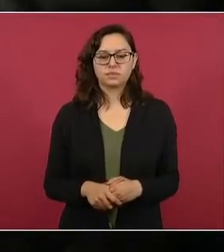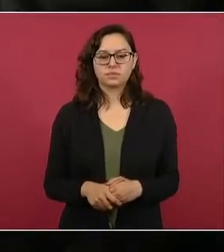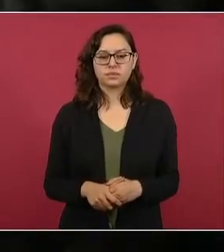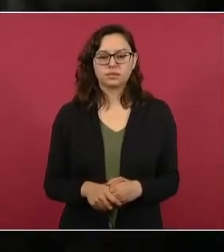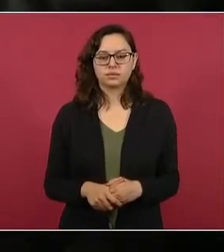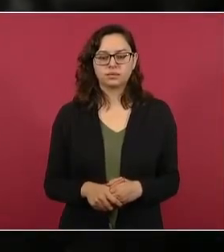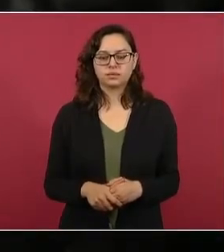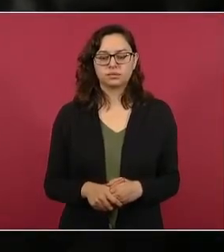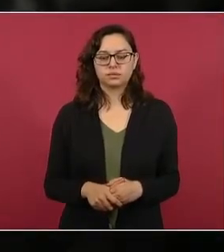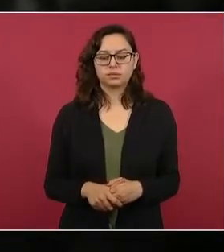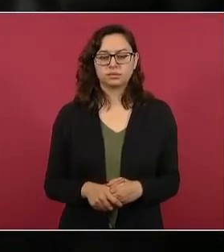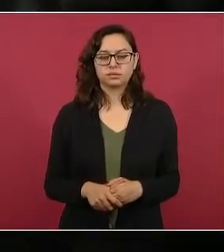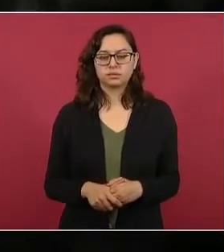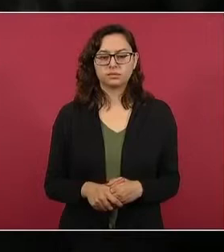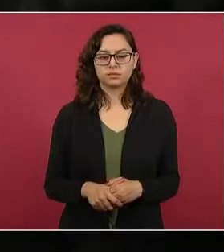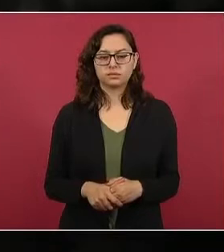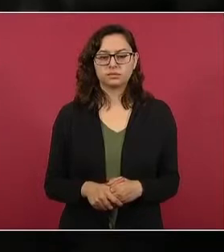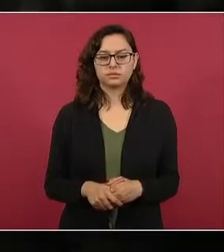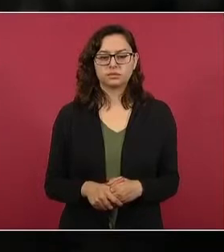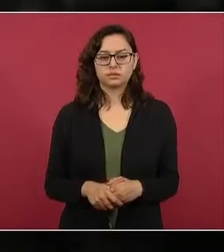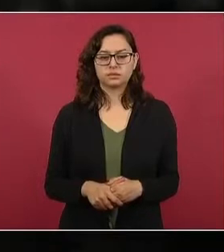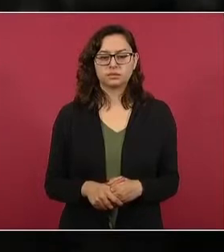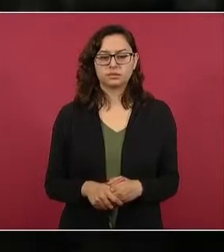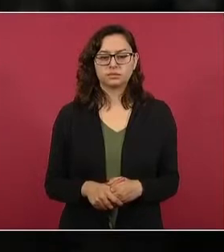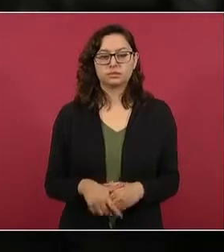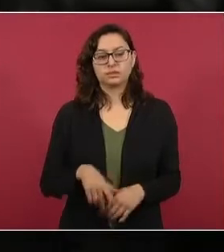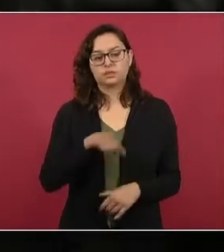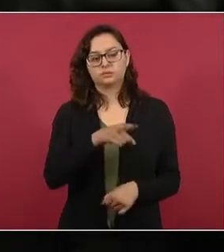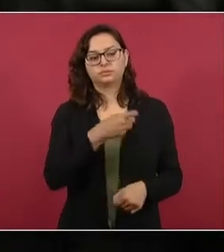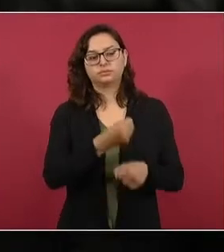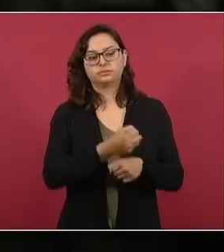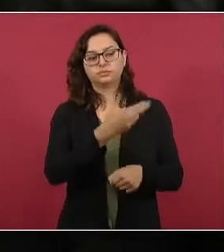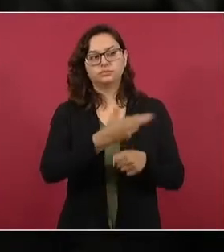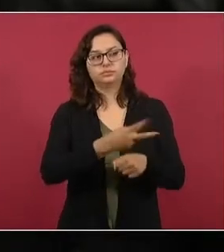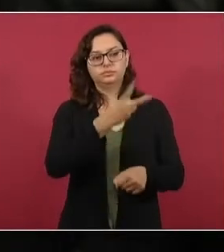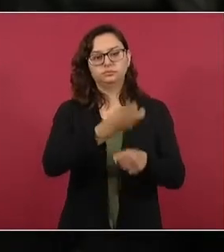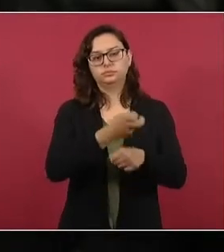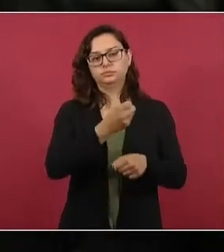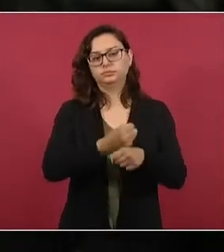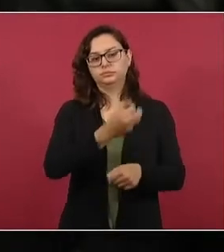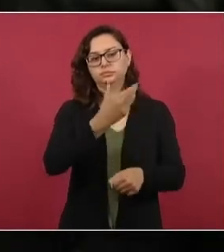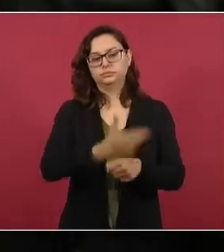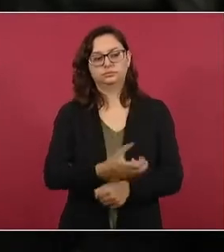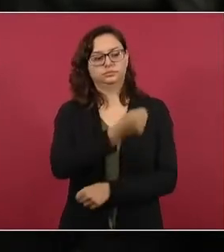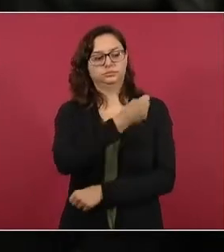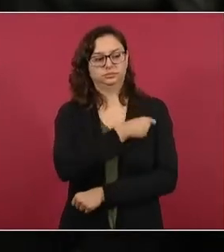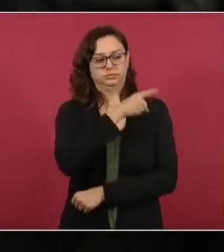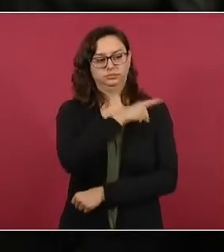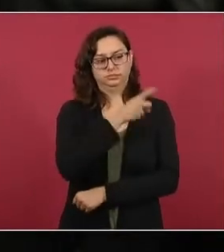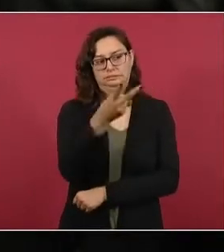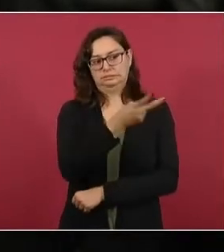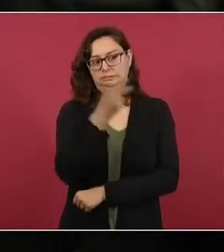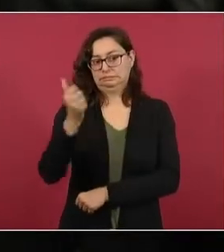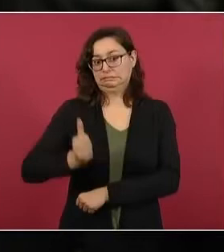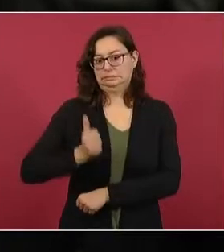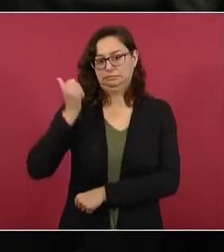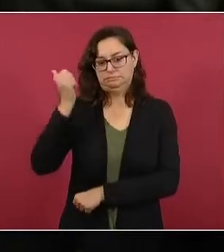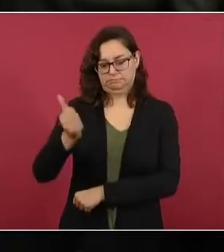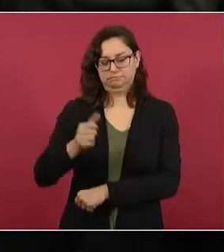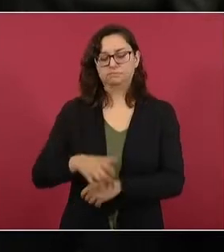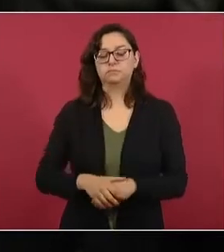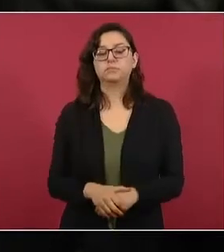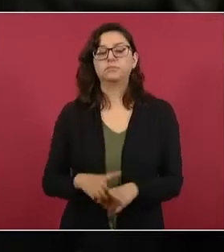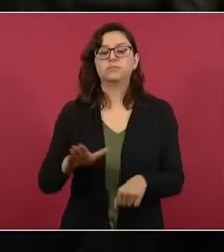están aquí el subsecretario y el secretario de Salud, había comentado una posibilidad de